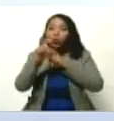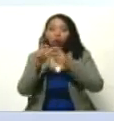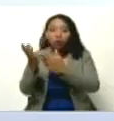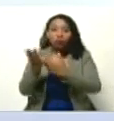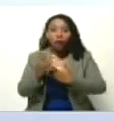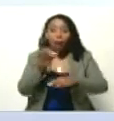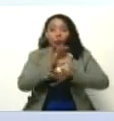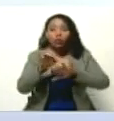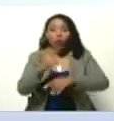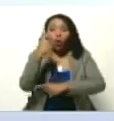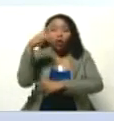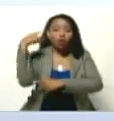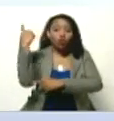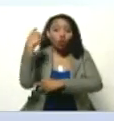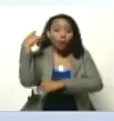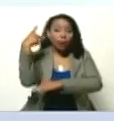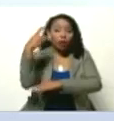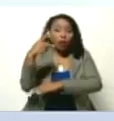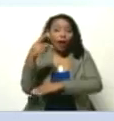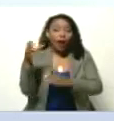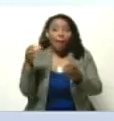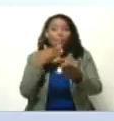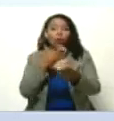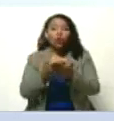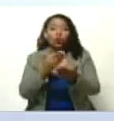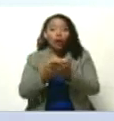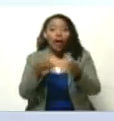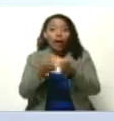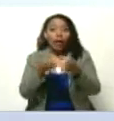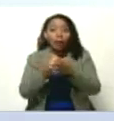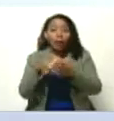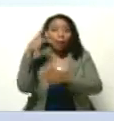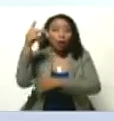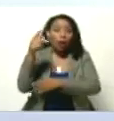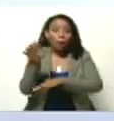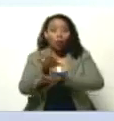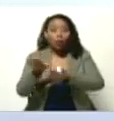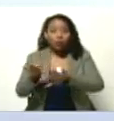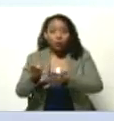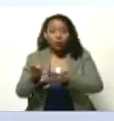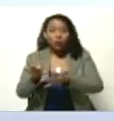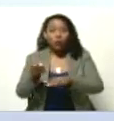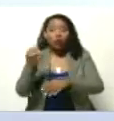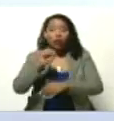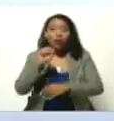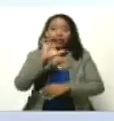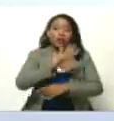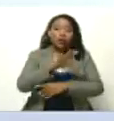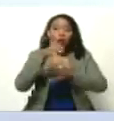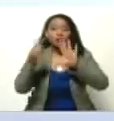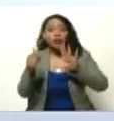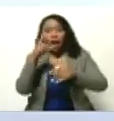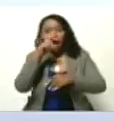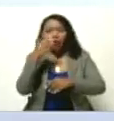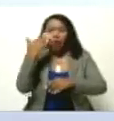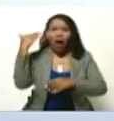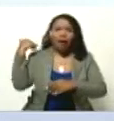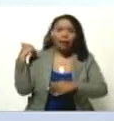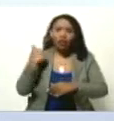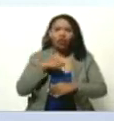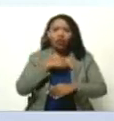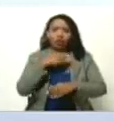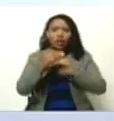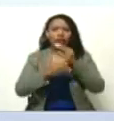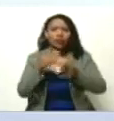tienen una sola parroquia postulan equipo parroquial y municipal. Nosotros hace como 5 o 6 años habíamos tomado algunas